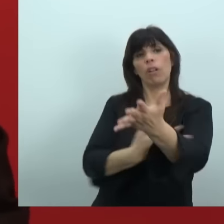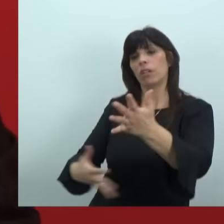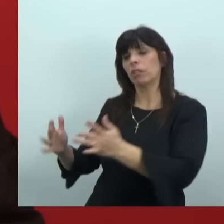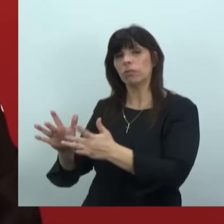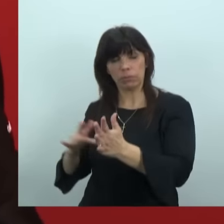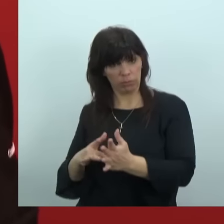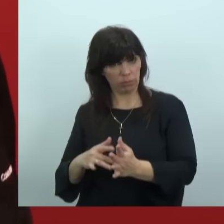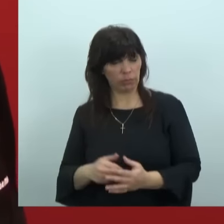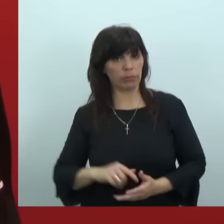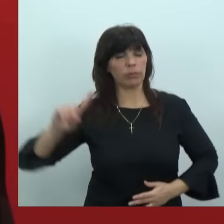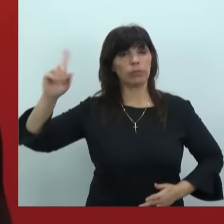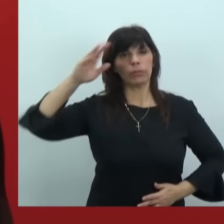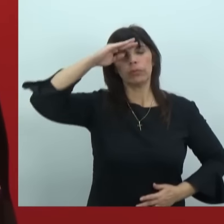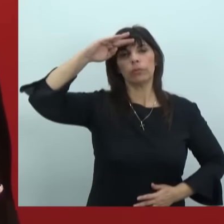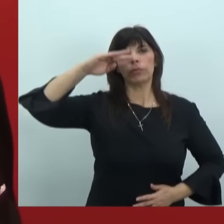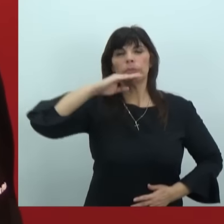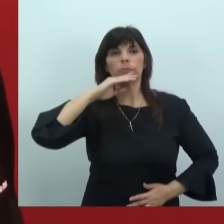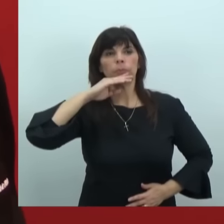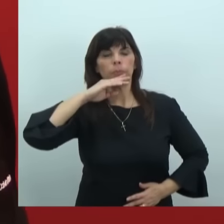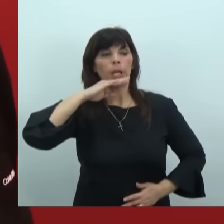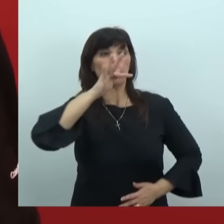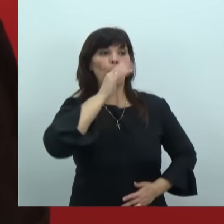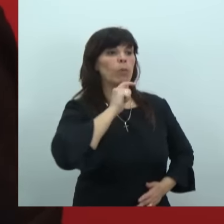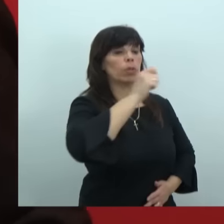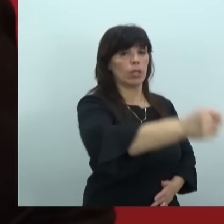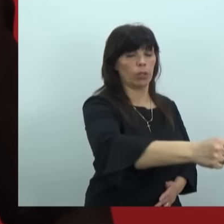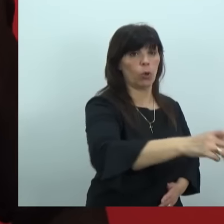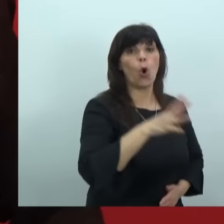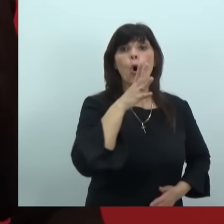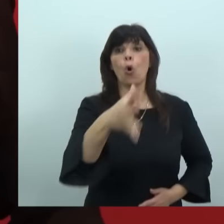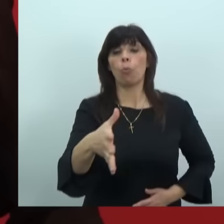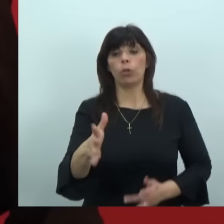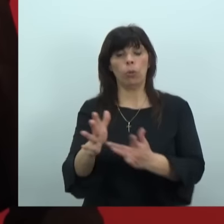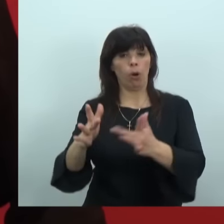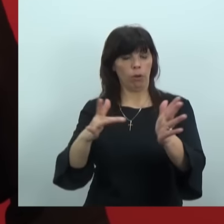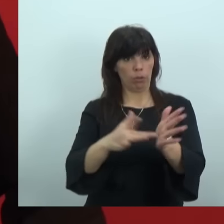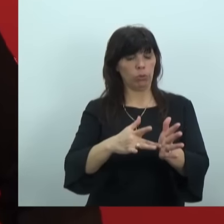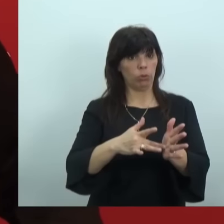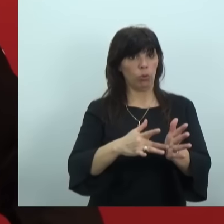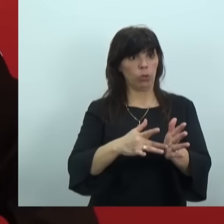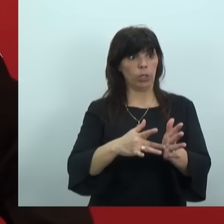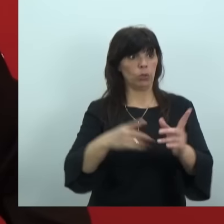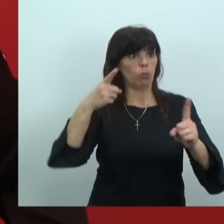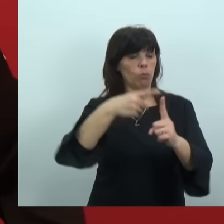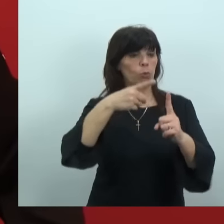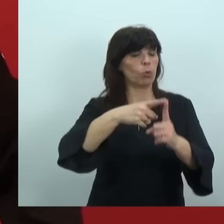el Padre, Él te dio una promesa, porque su Hijo Jesucristo te dio un